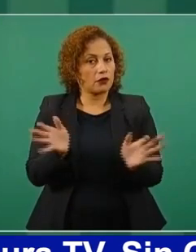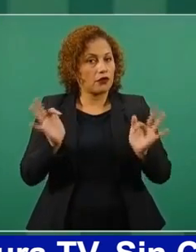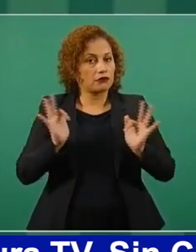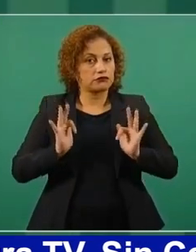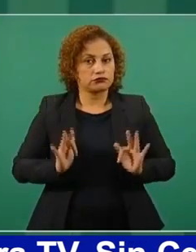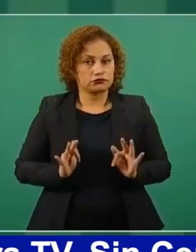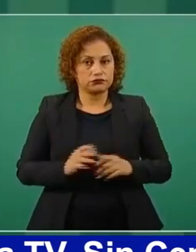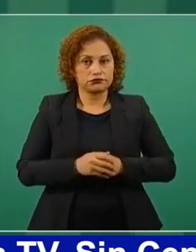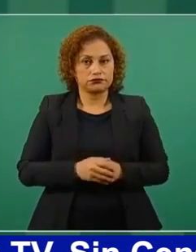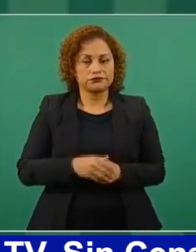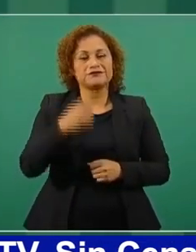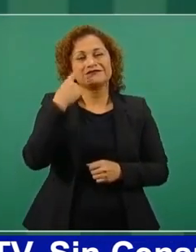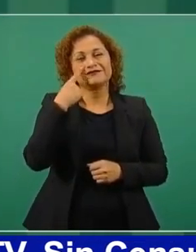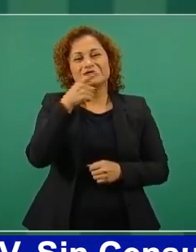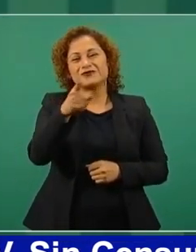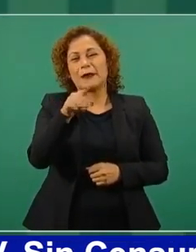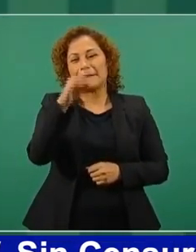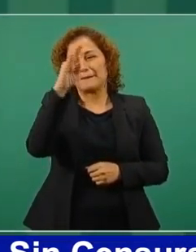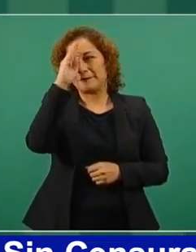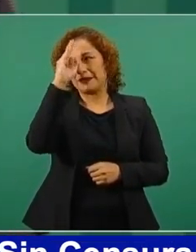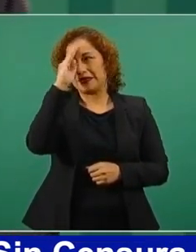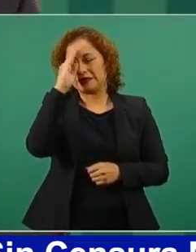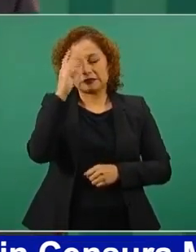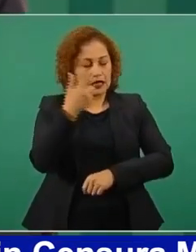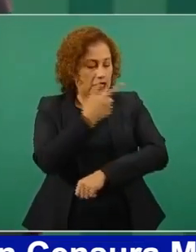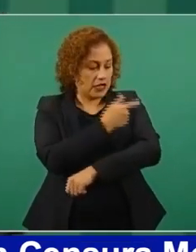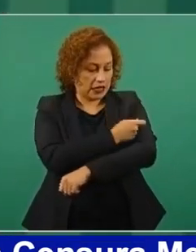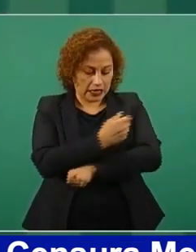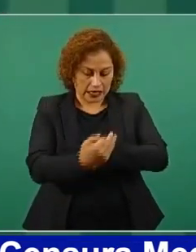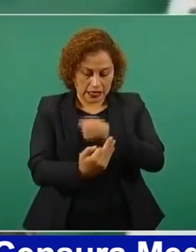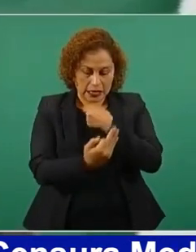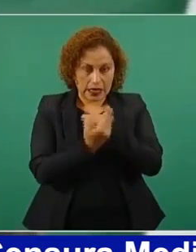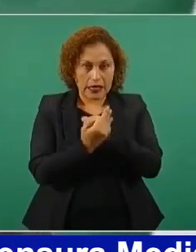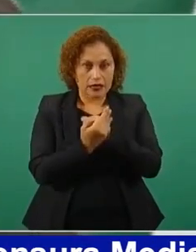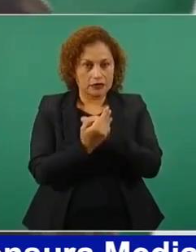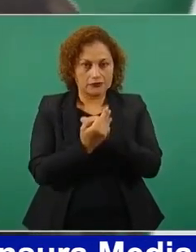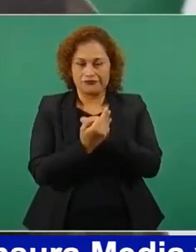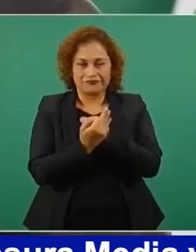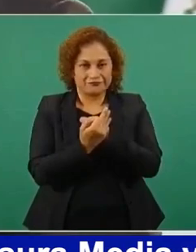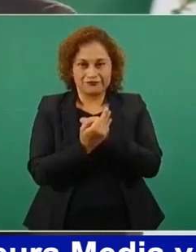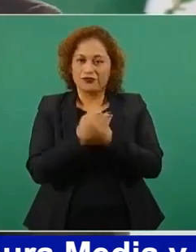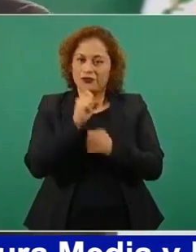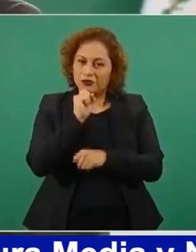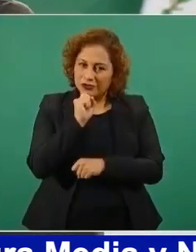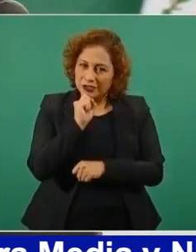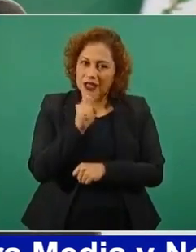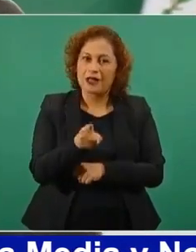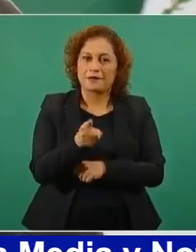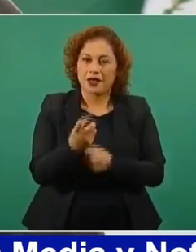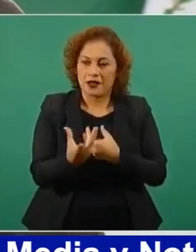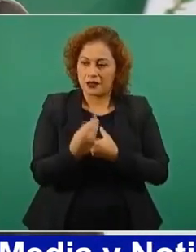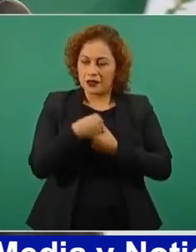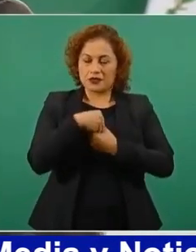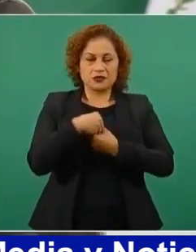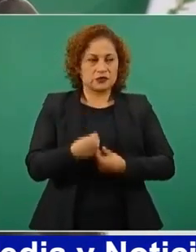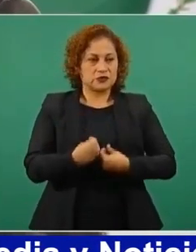solo la protección de la vacuna, es un asunto también que tiene que ver con lo